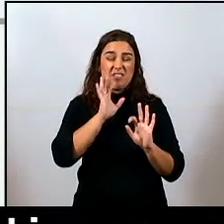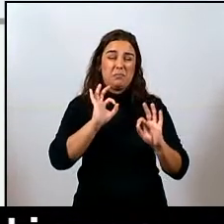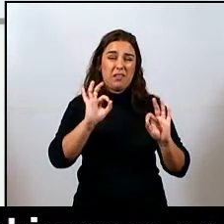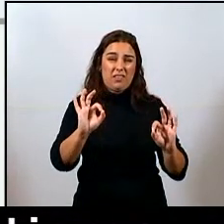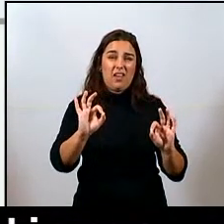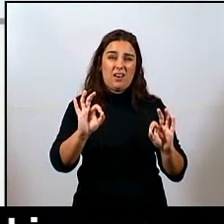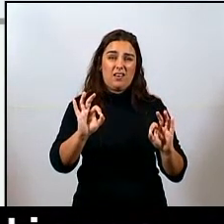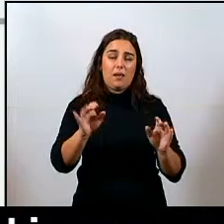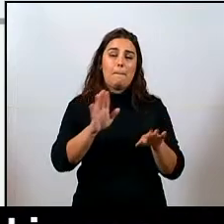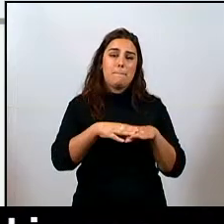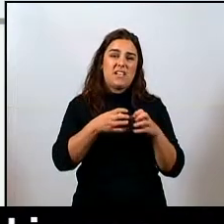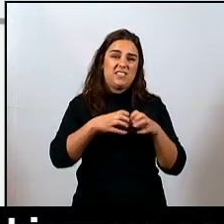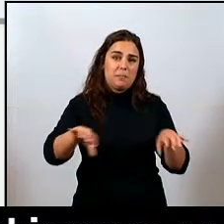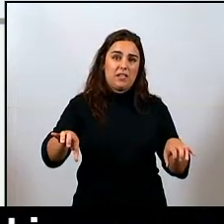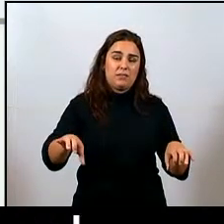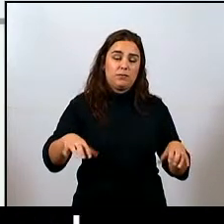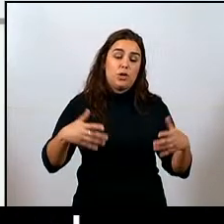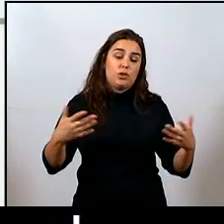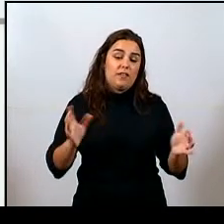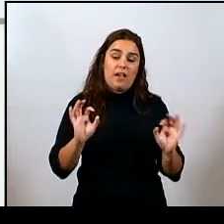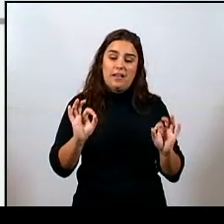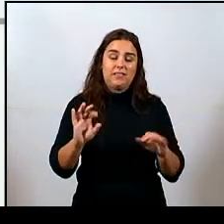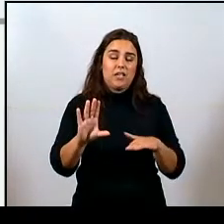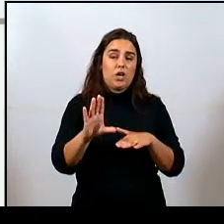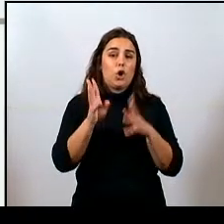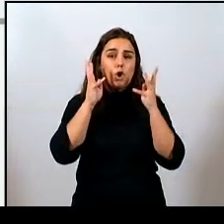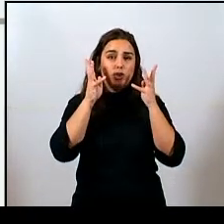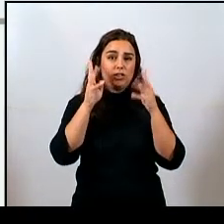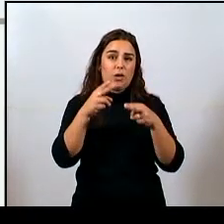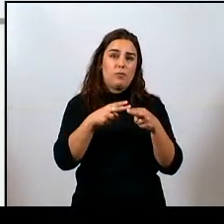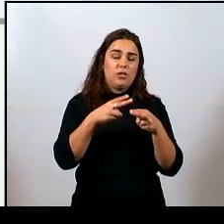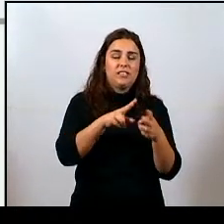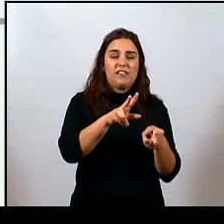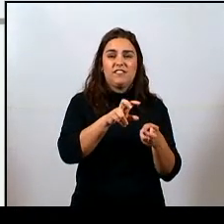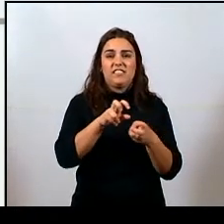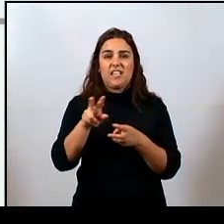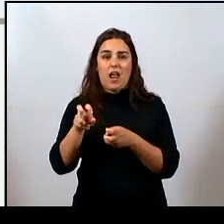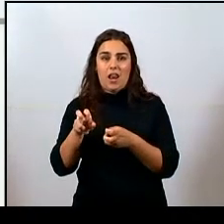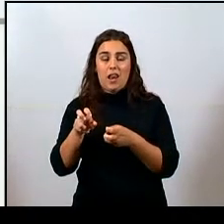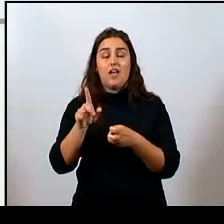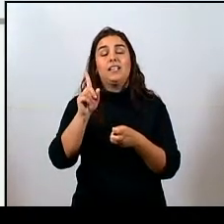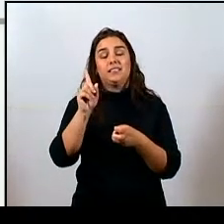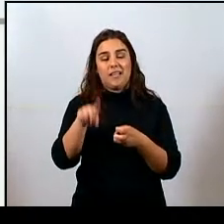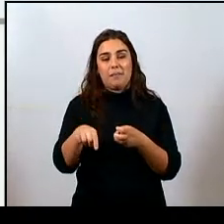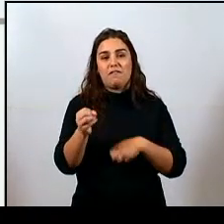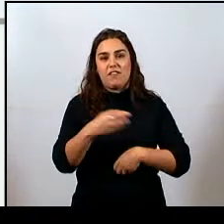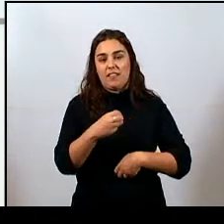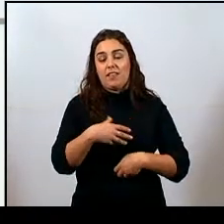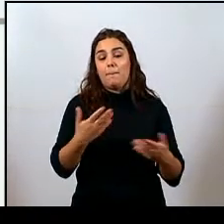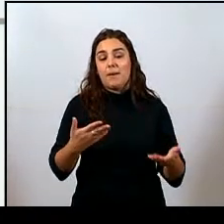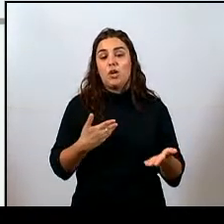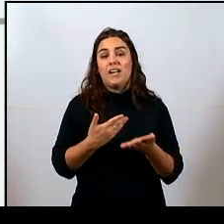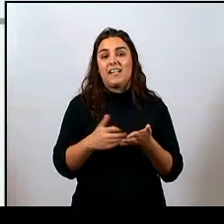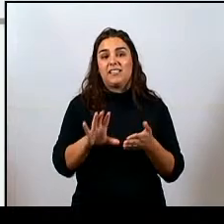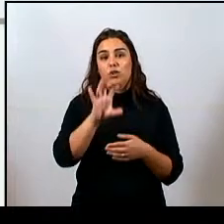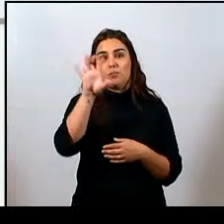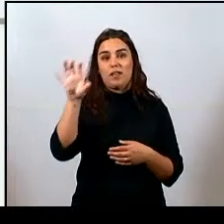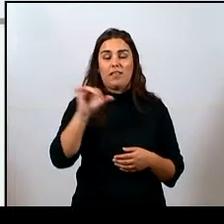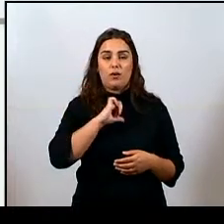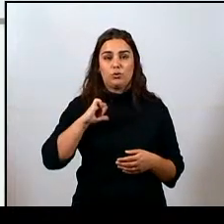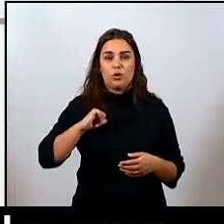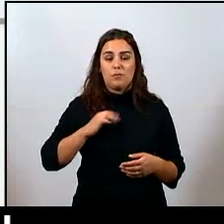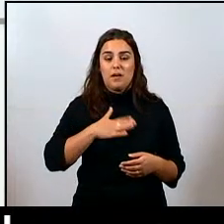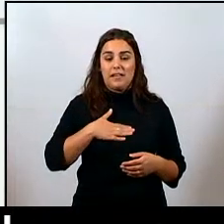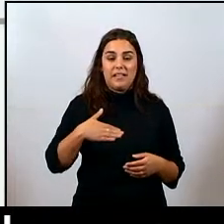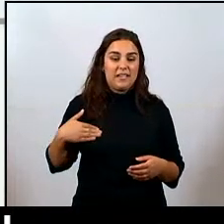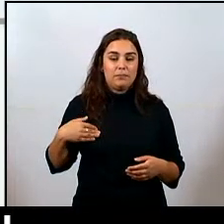del separatismo y es la que lleva el Consejo de Política Fiscal y Financiera. Lo que queremos el resto de comunidades autónomas es no tener que pagar